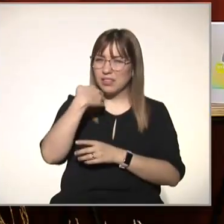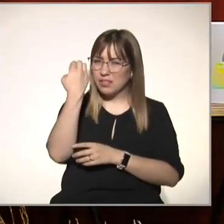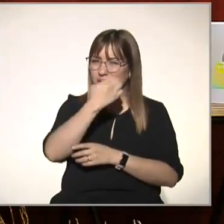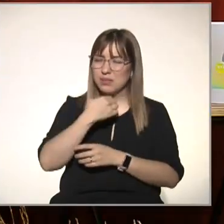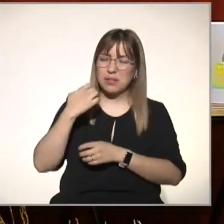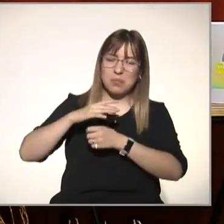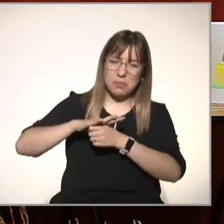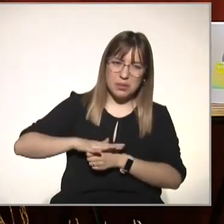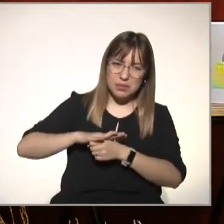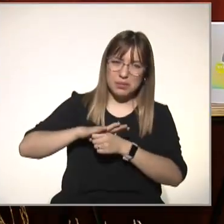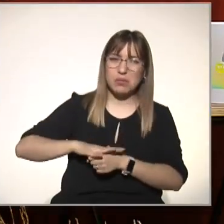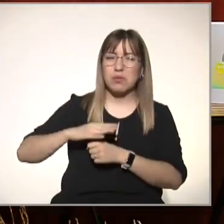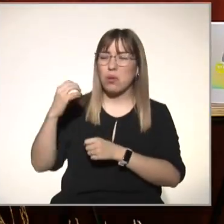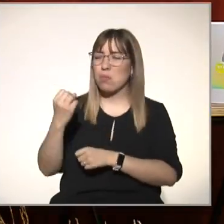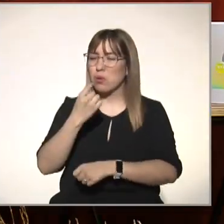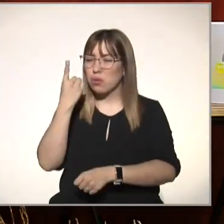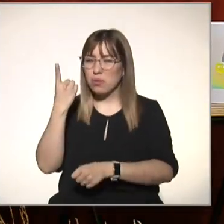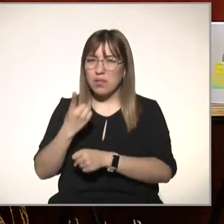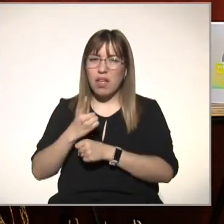falta de oportunidades,